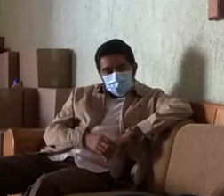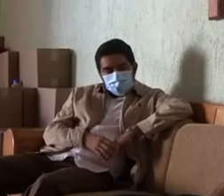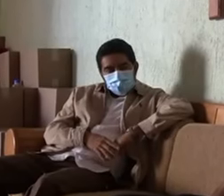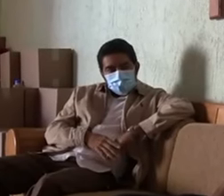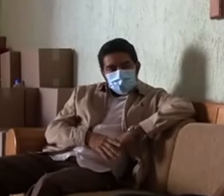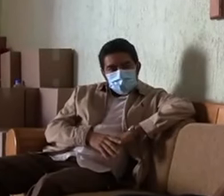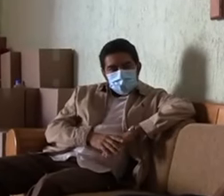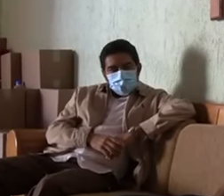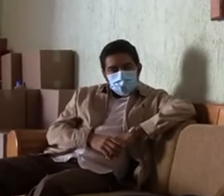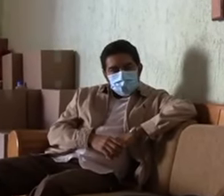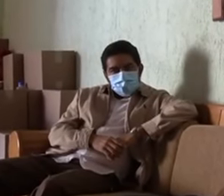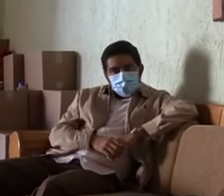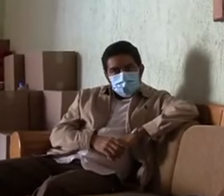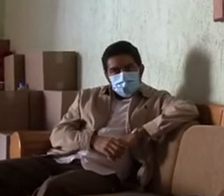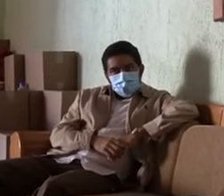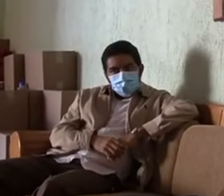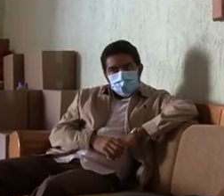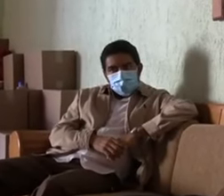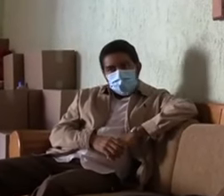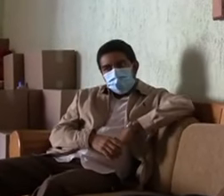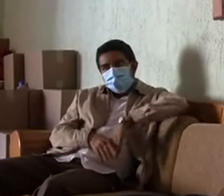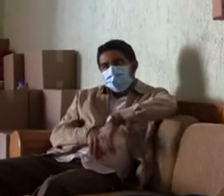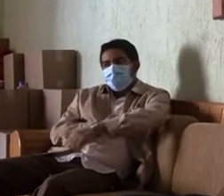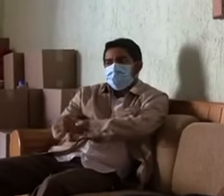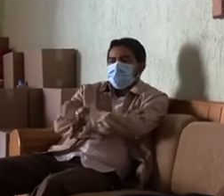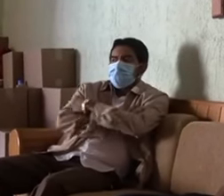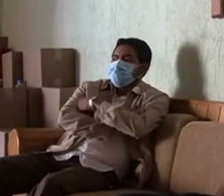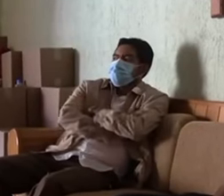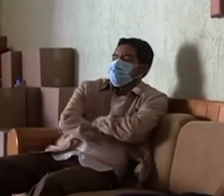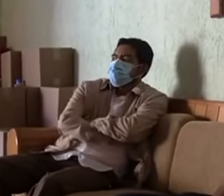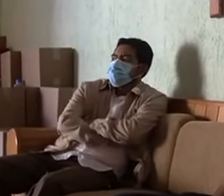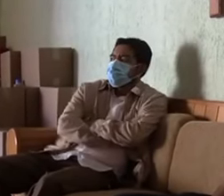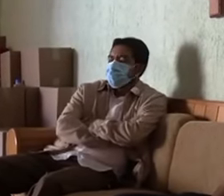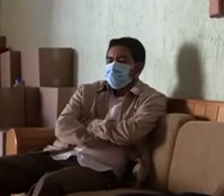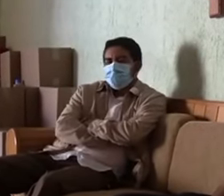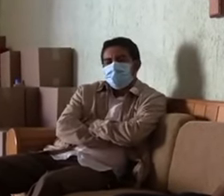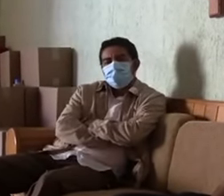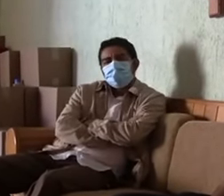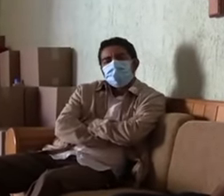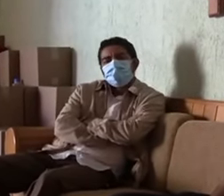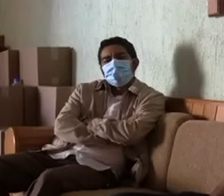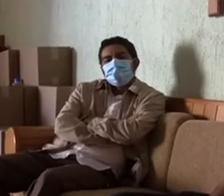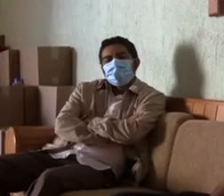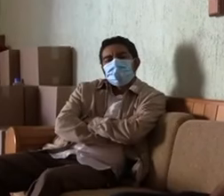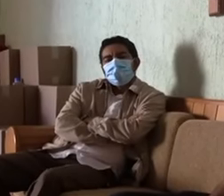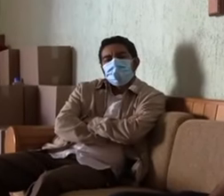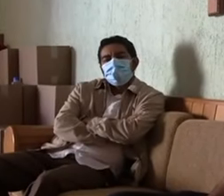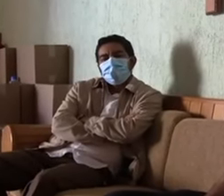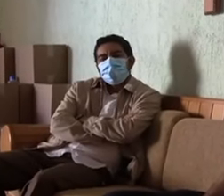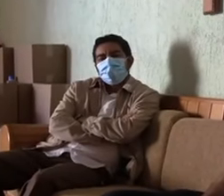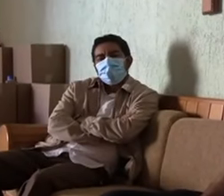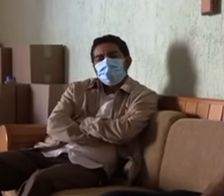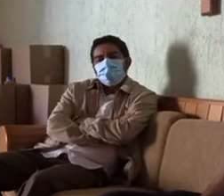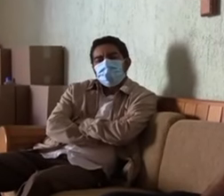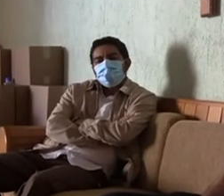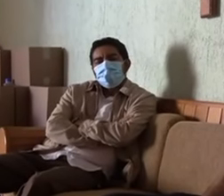de lo demás, bueno, pues si quieren hacer algún servicio, se les invita ahí en esos equipos de sector que hay, ¿verdad? Los que quieran apoyar